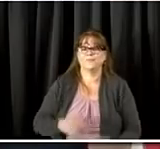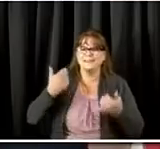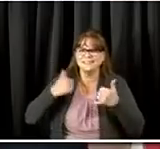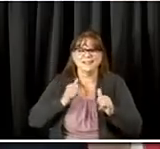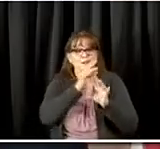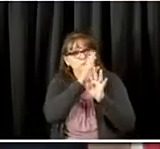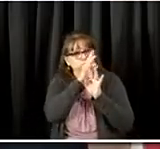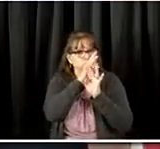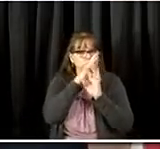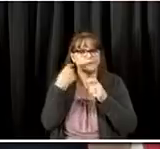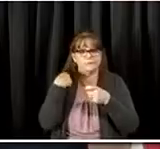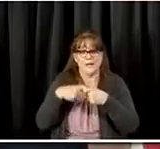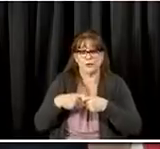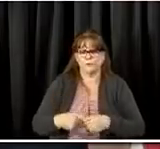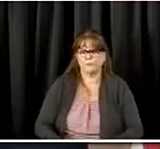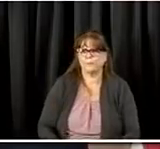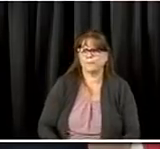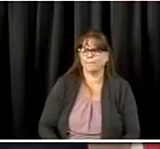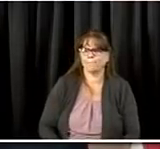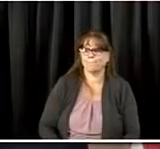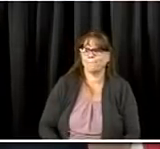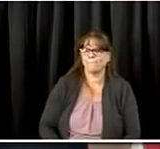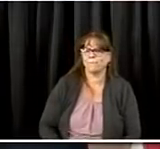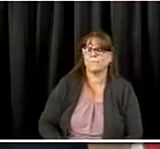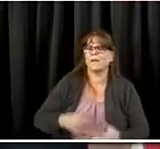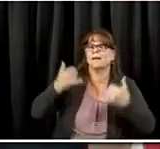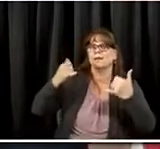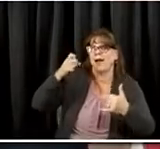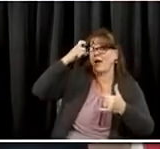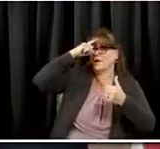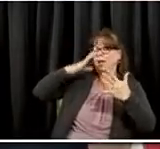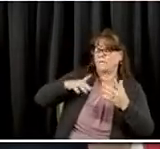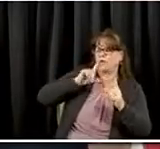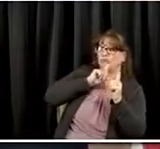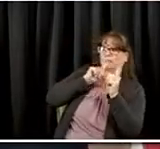Ya. No, yo creo que